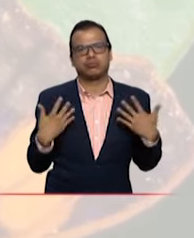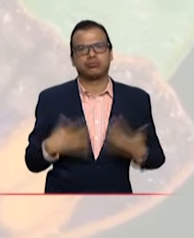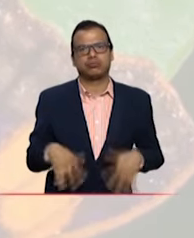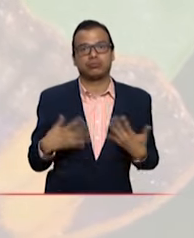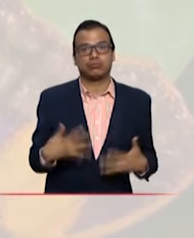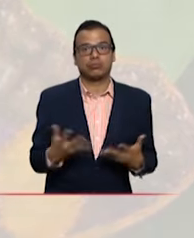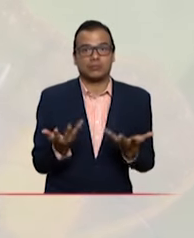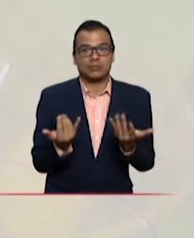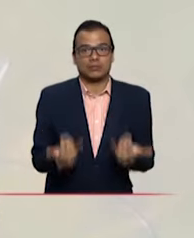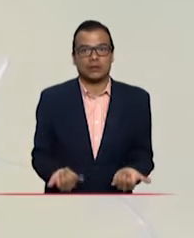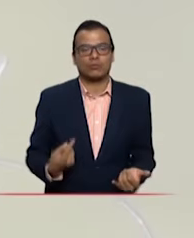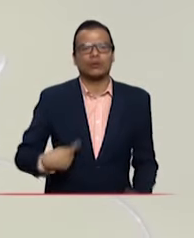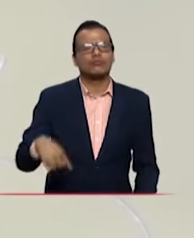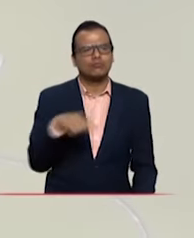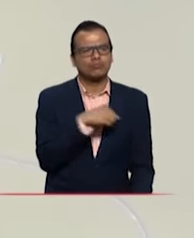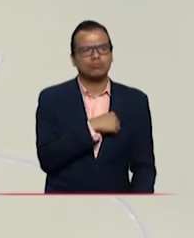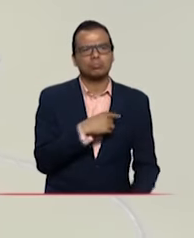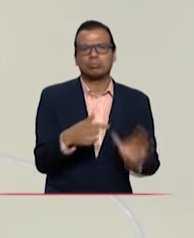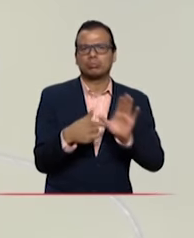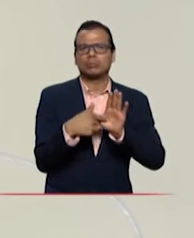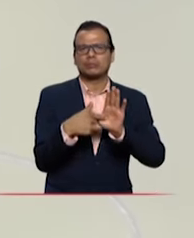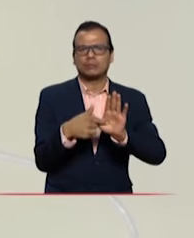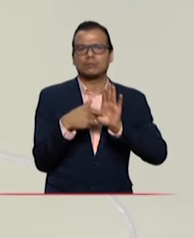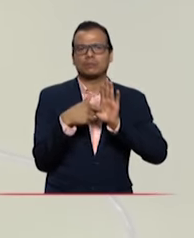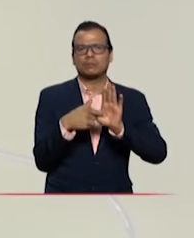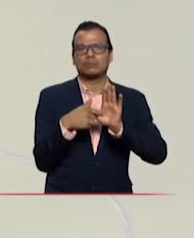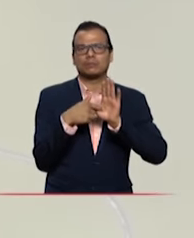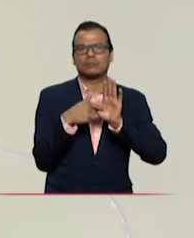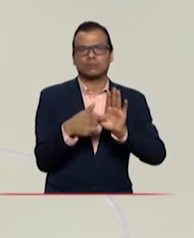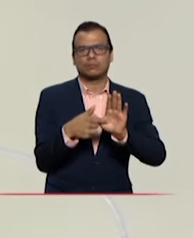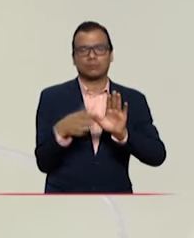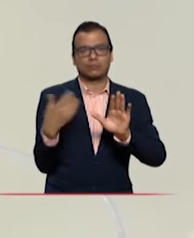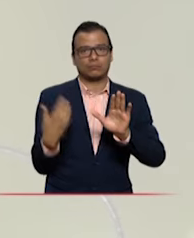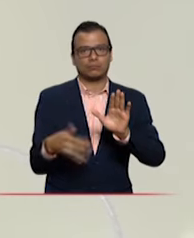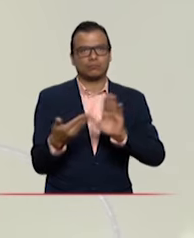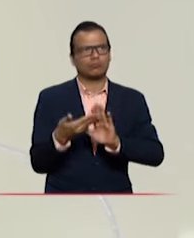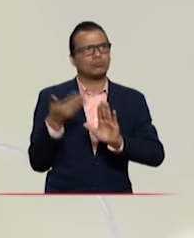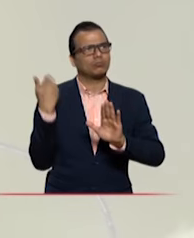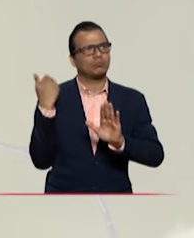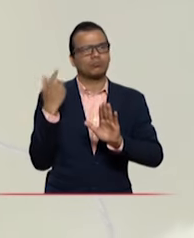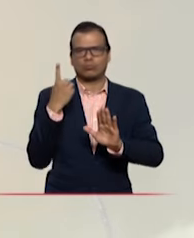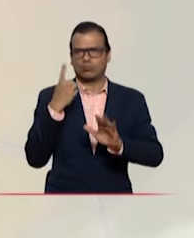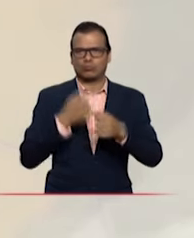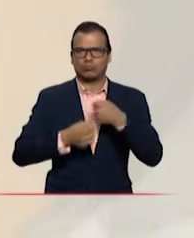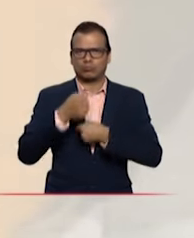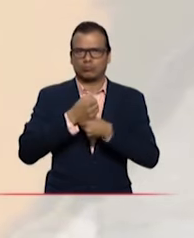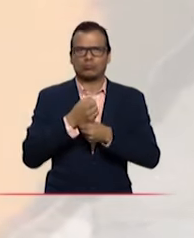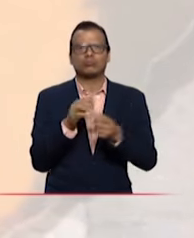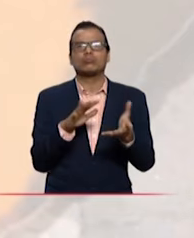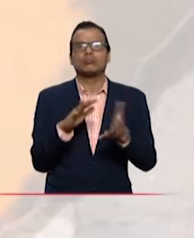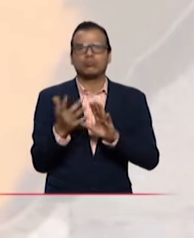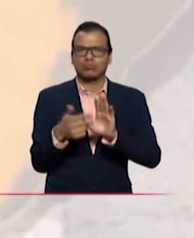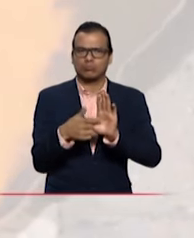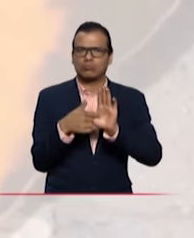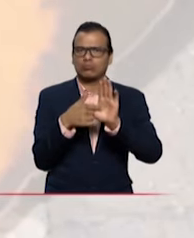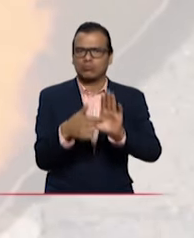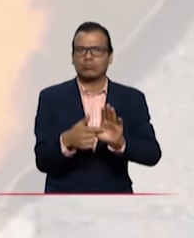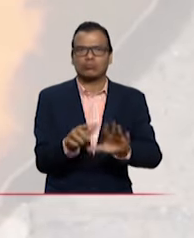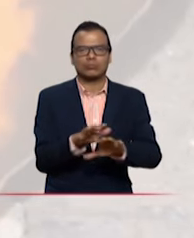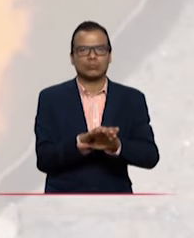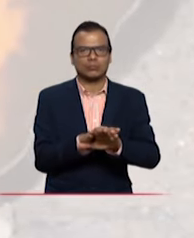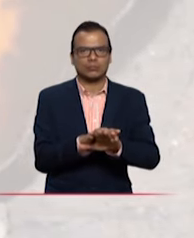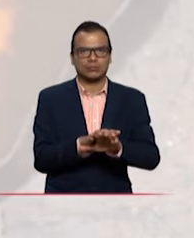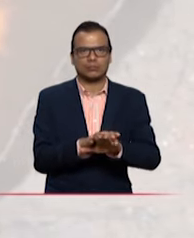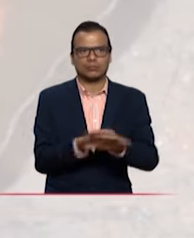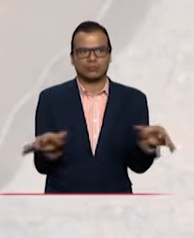quisimos actualizar la guía. Nosotros habíamos sacado una versión hace un poquito más de un año y agregamos para